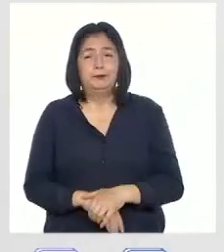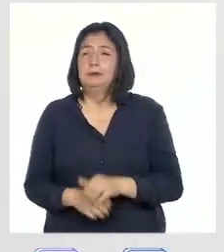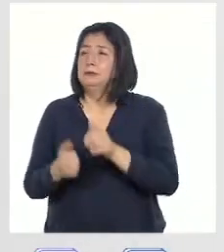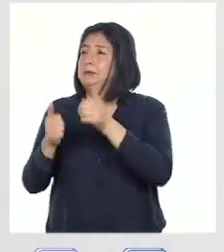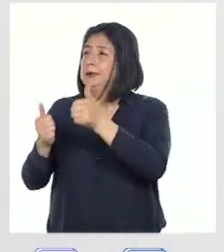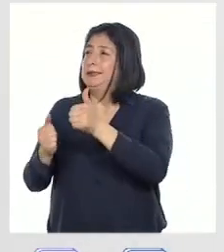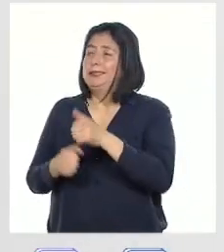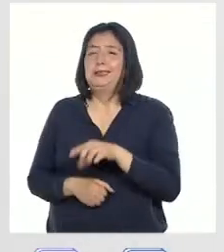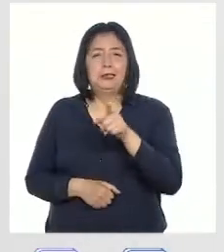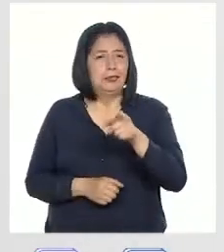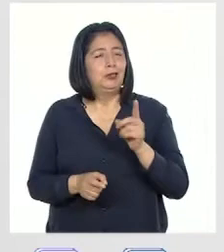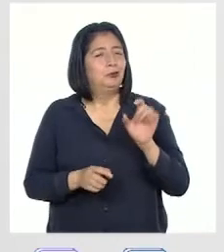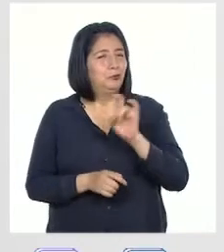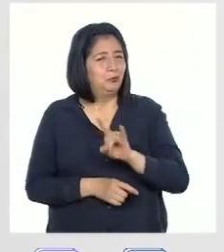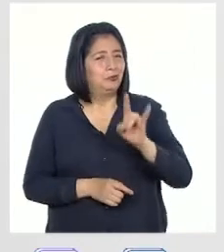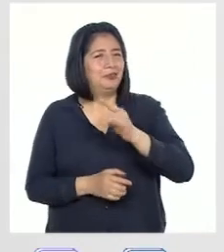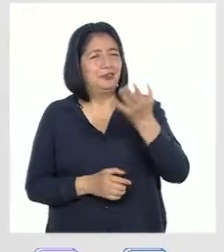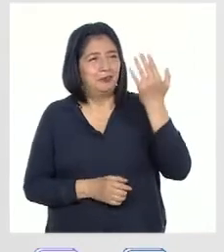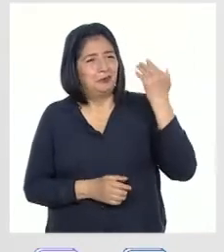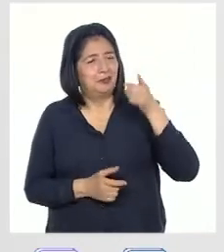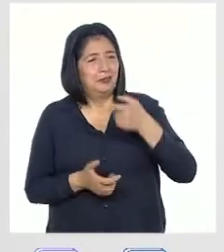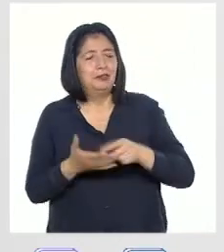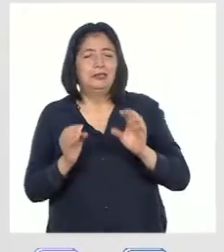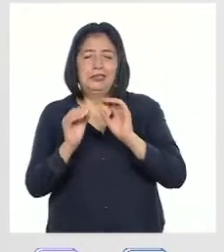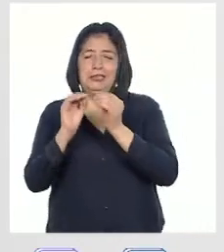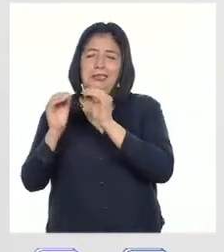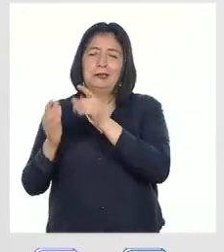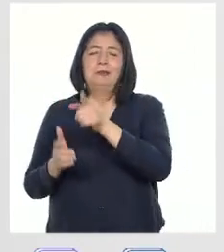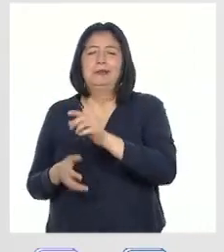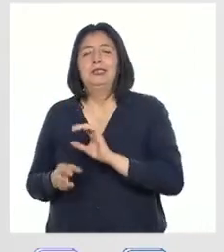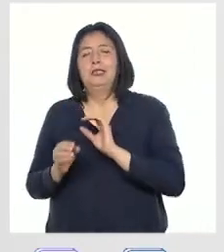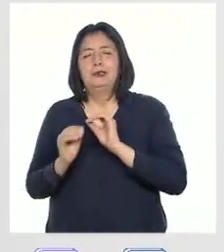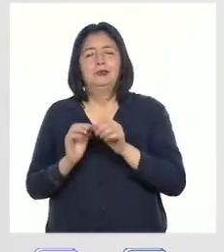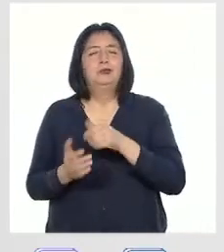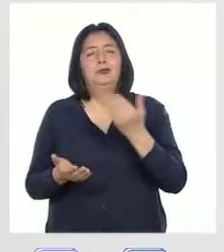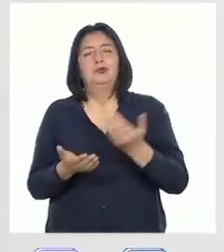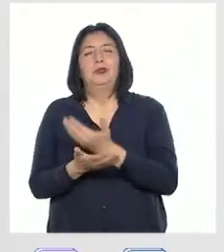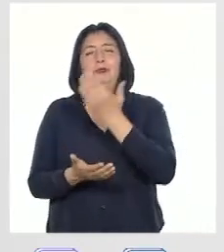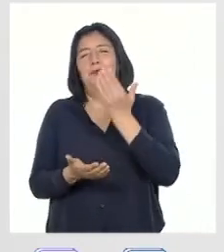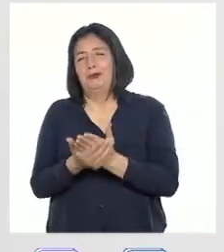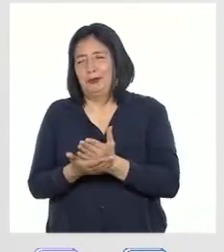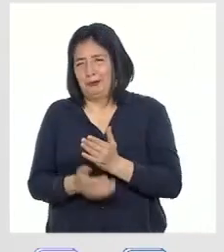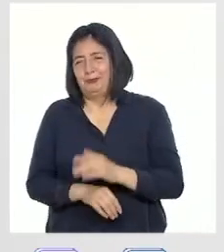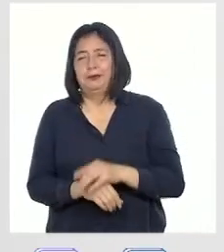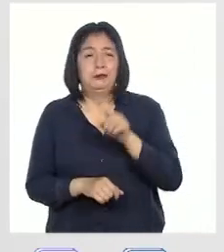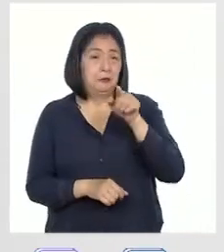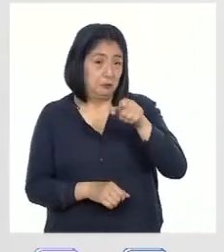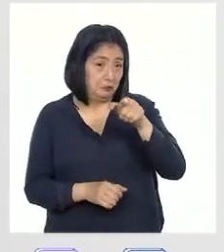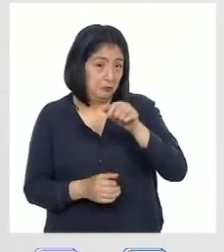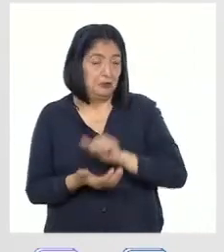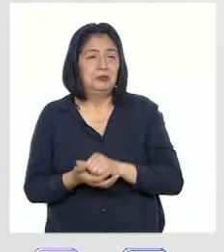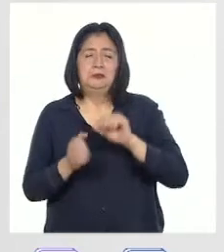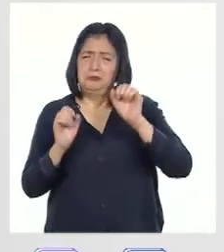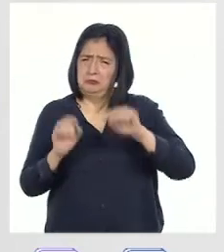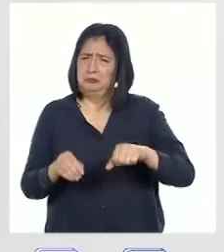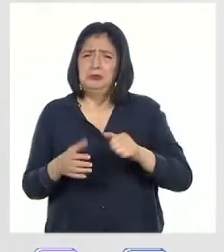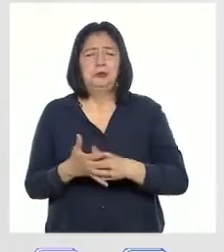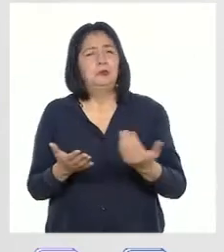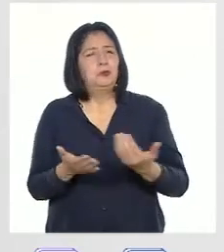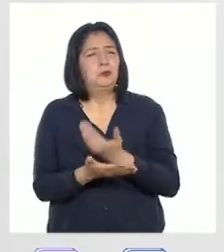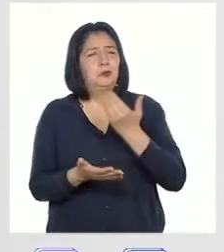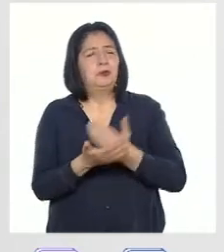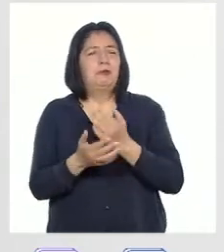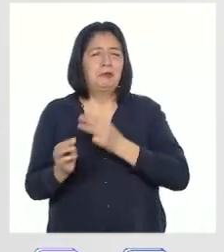Patricia! Has usado la estrategia anterior y la has adaptado para resolver un nuevo problema. Con esto, tenemos una